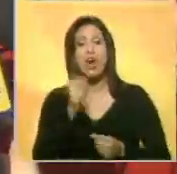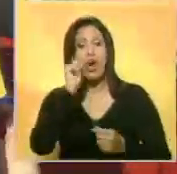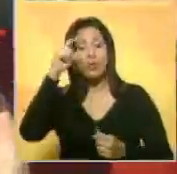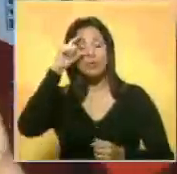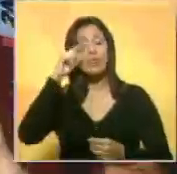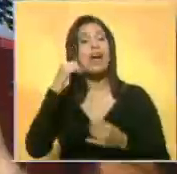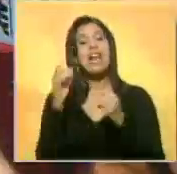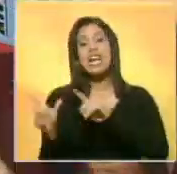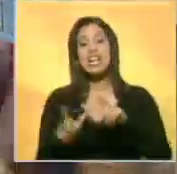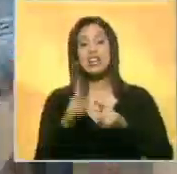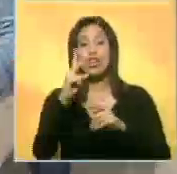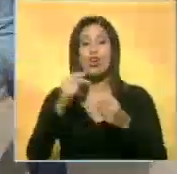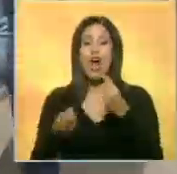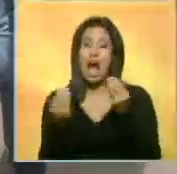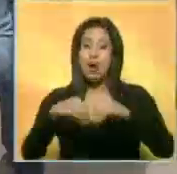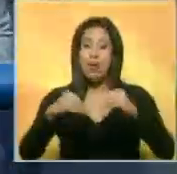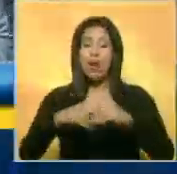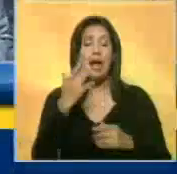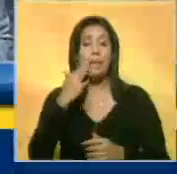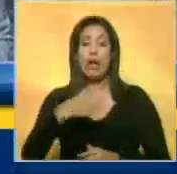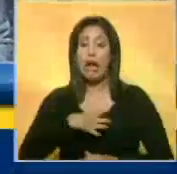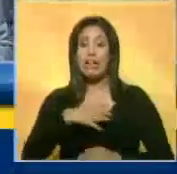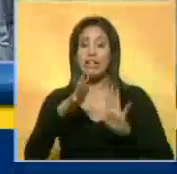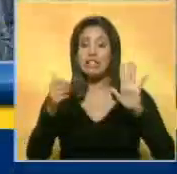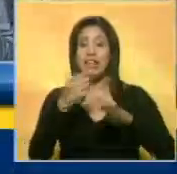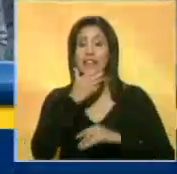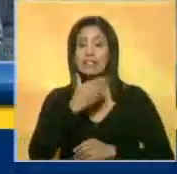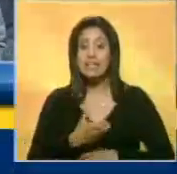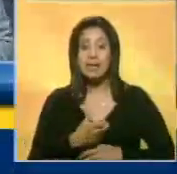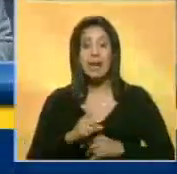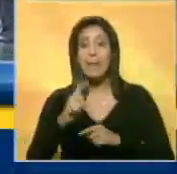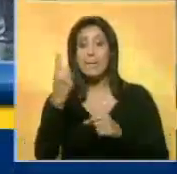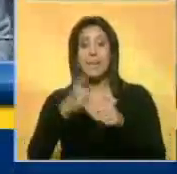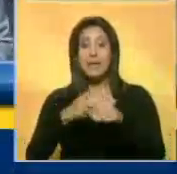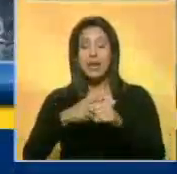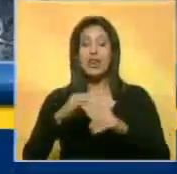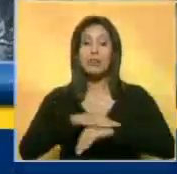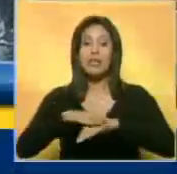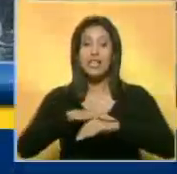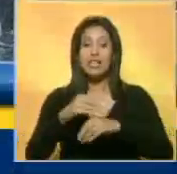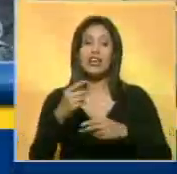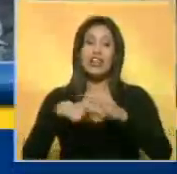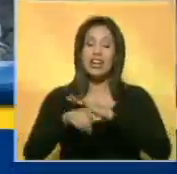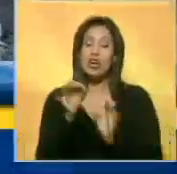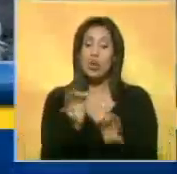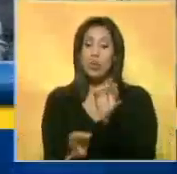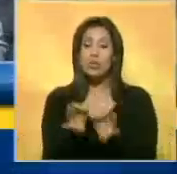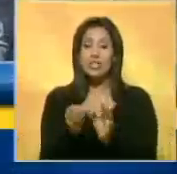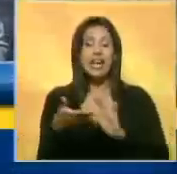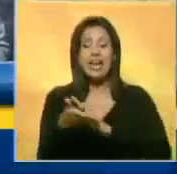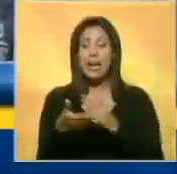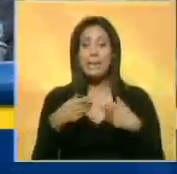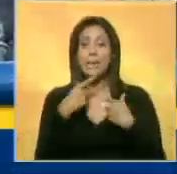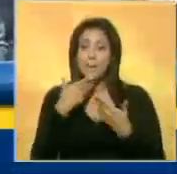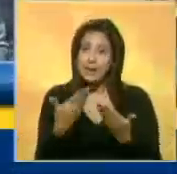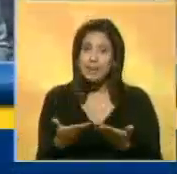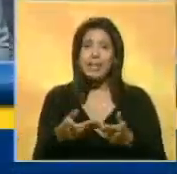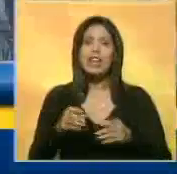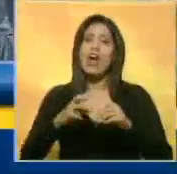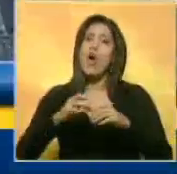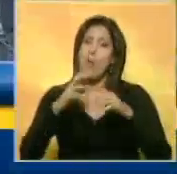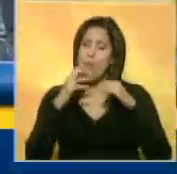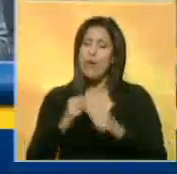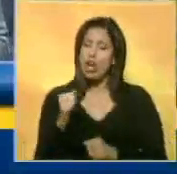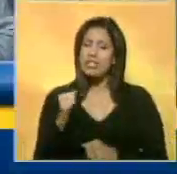tiene listos 2 convenios para firmar de llegar a ganar el 16 de diciembre. El primero con el Ministerio para Relaciones Interiores y Justicia, que permita el equipamiento